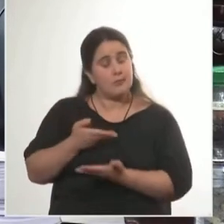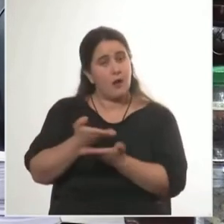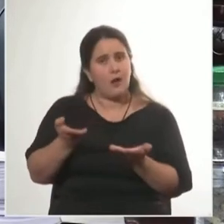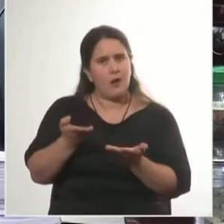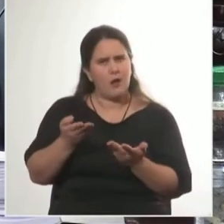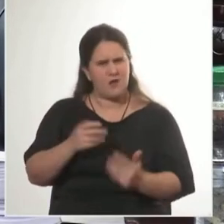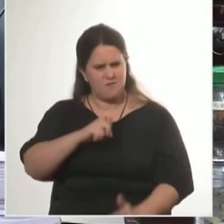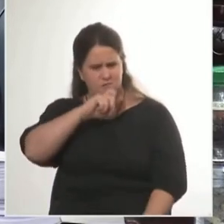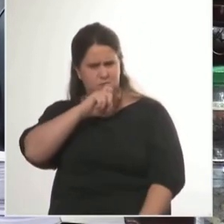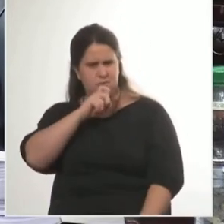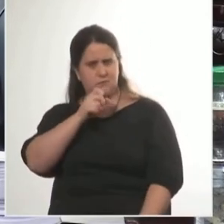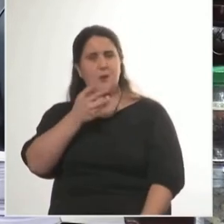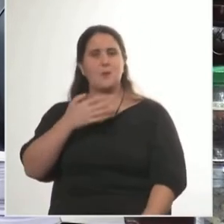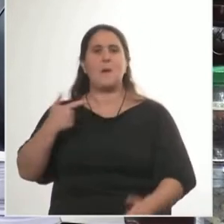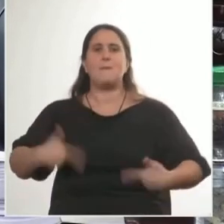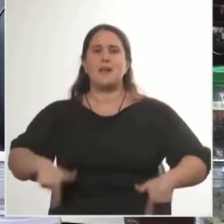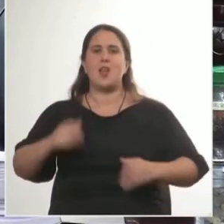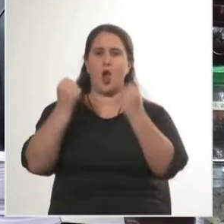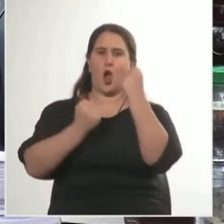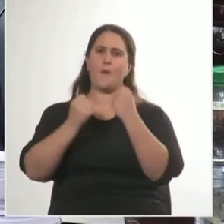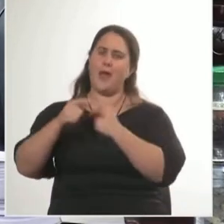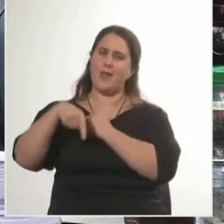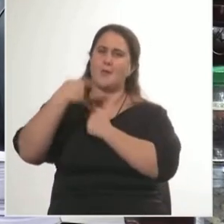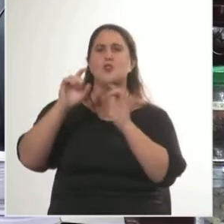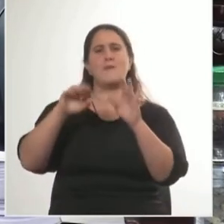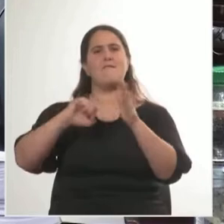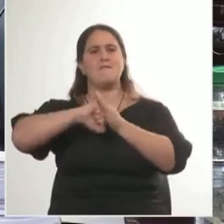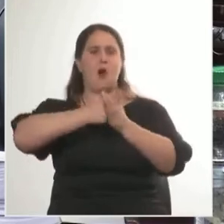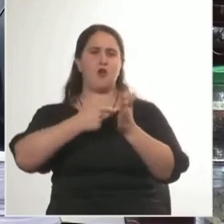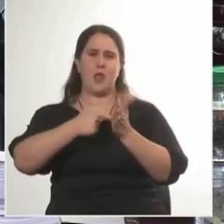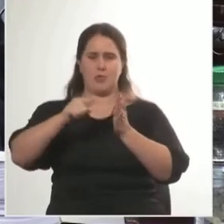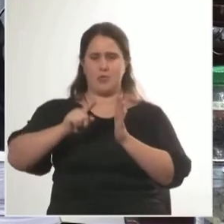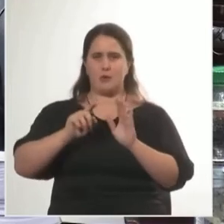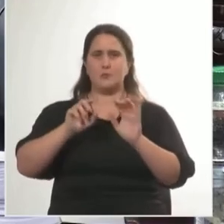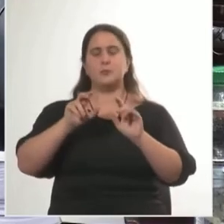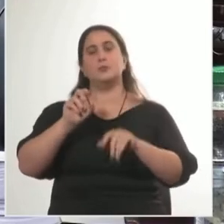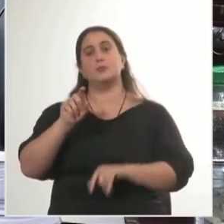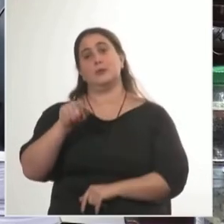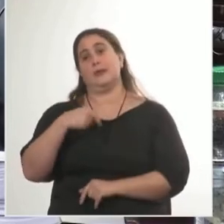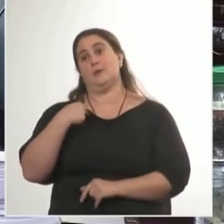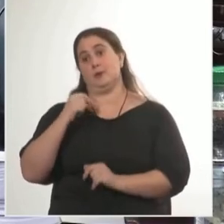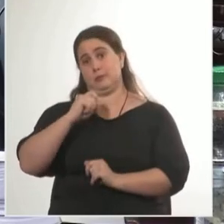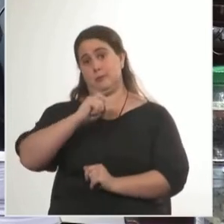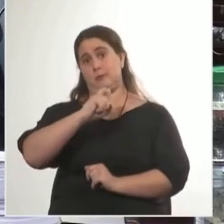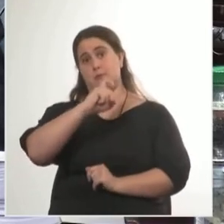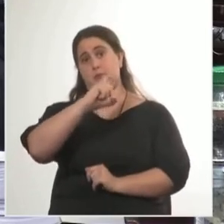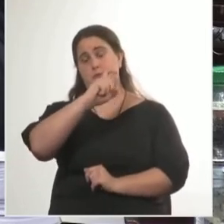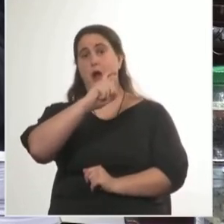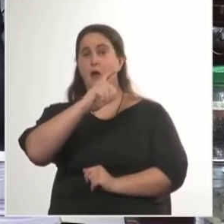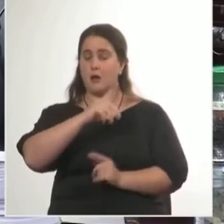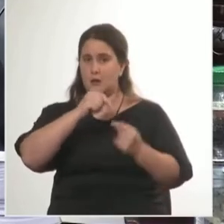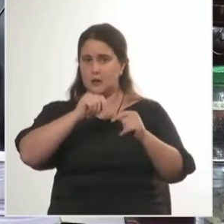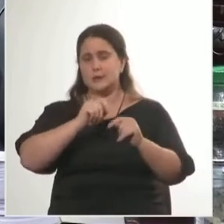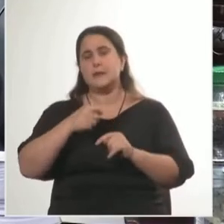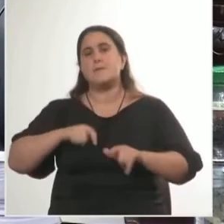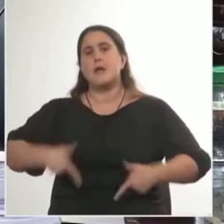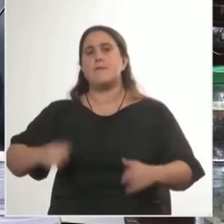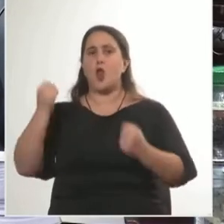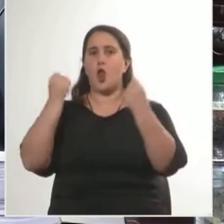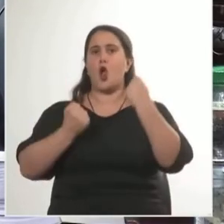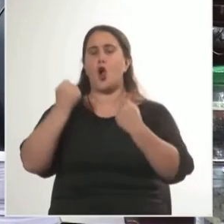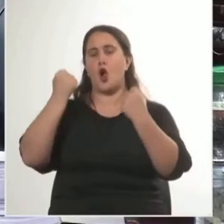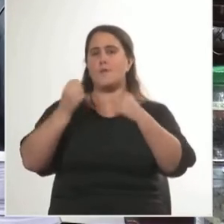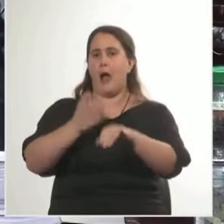Porque primero el Ministerio de Economía y luego solo el Banco Central, porque cuando la inflación siguió subiendo, el Ministerio de Economía,